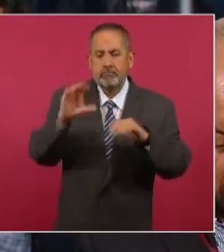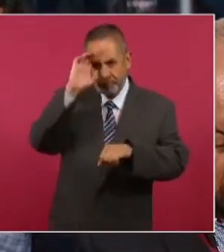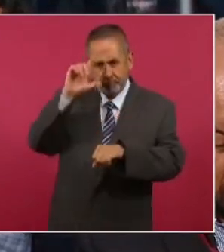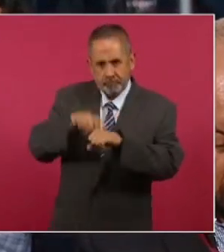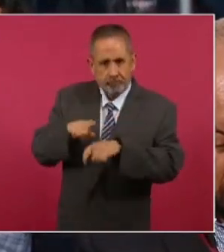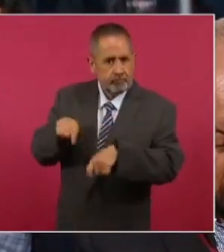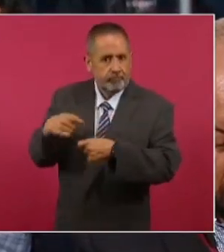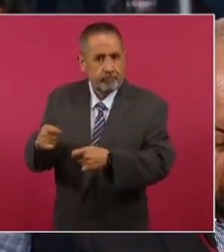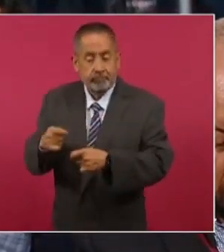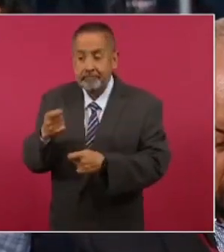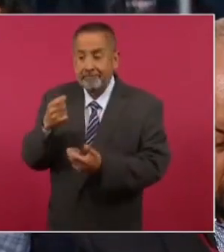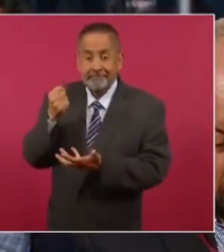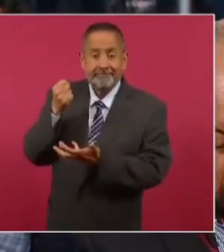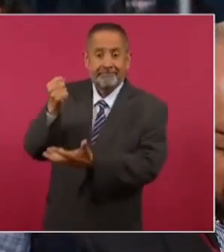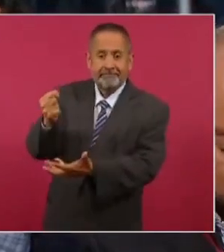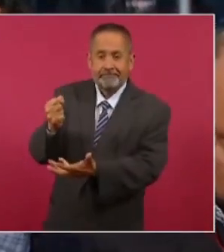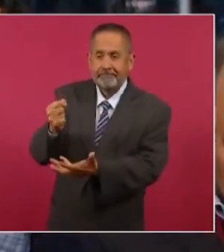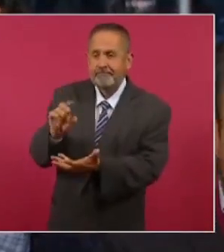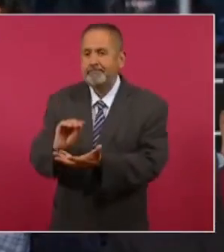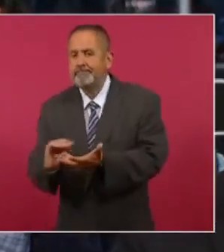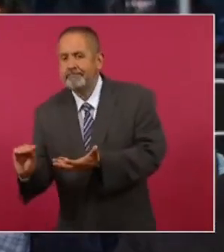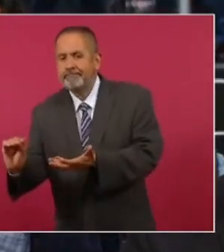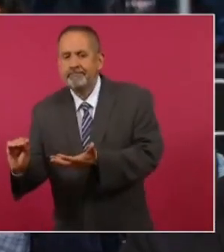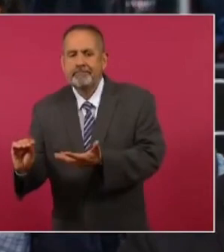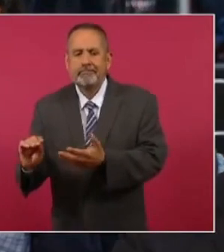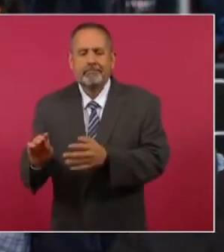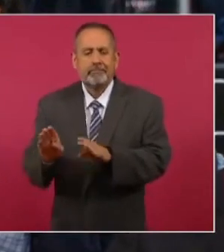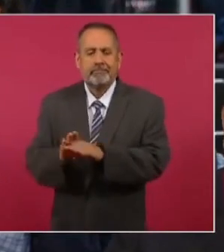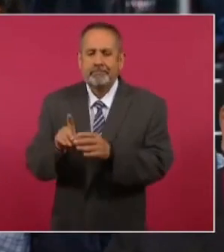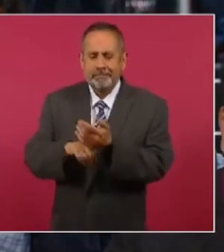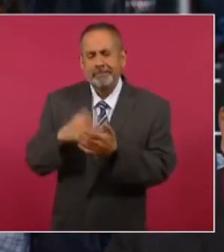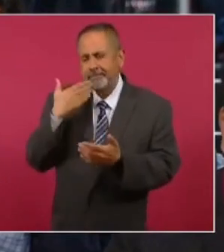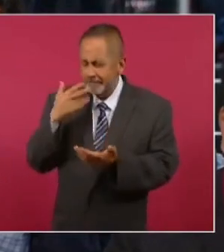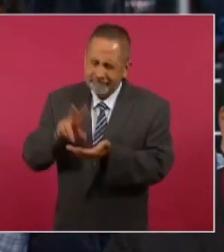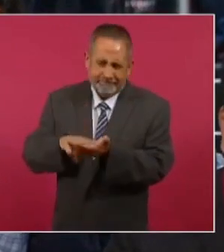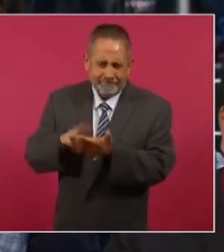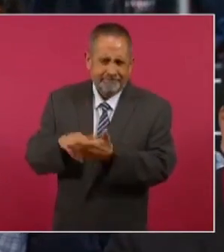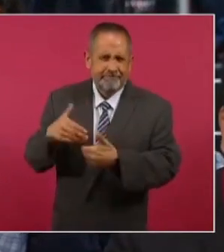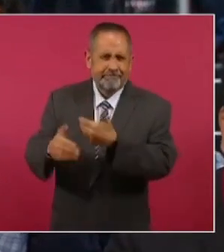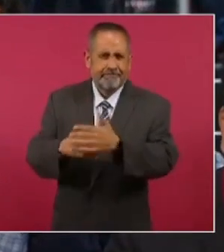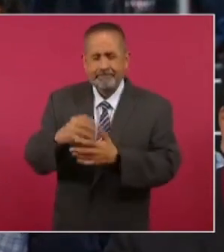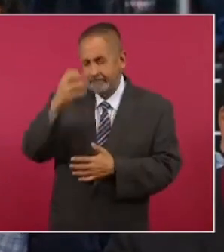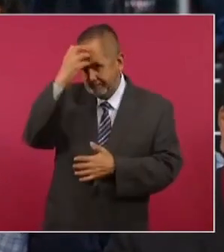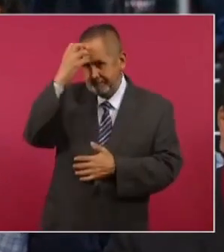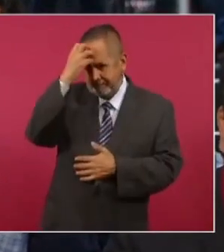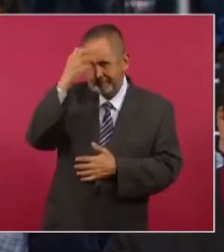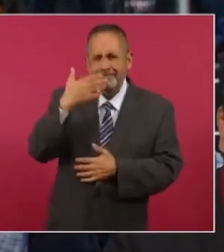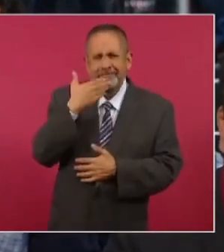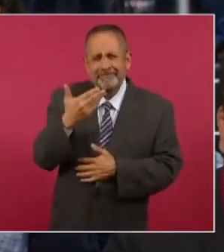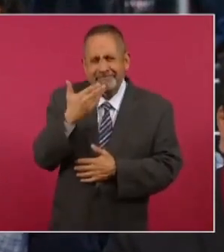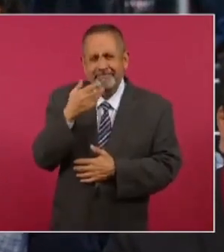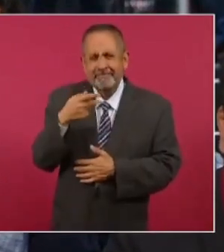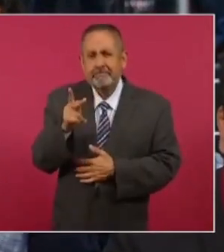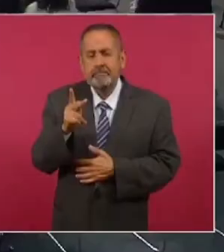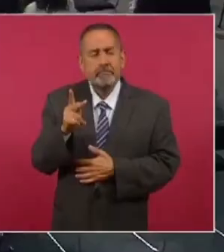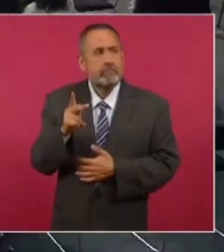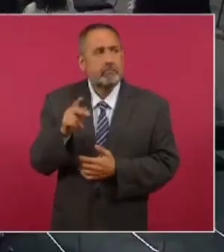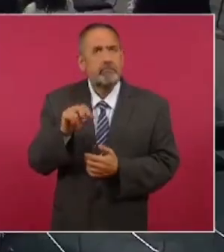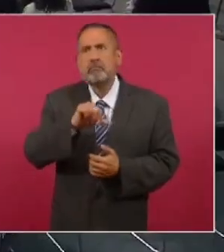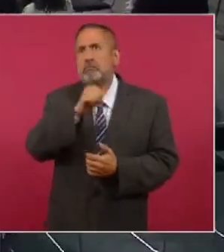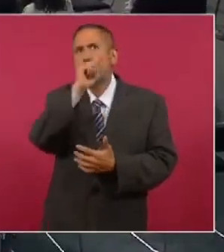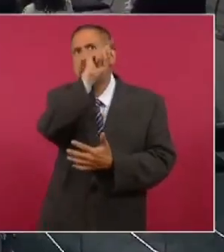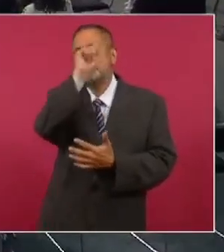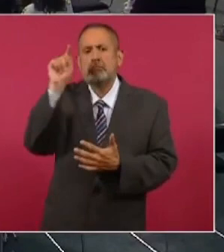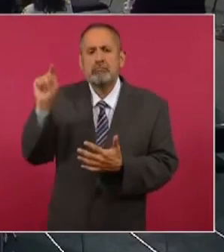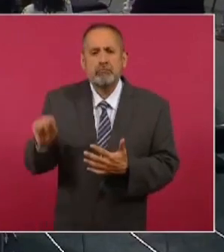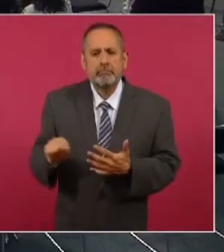gran parte de ese presupuesto se está yendo en una obra que va a ser muy valiosa que es Acachapultepec pero que deja desprotegido de repente